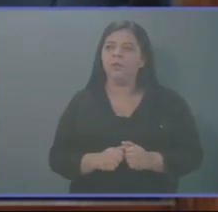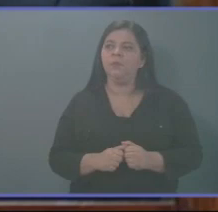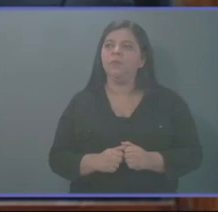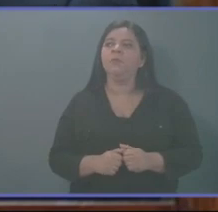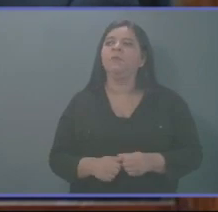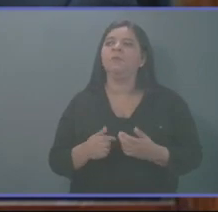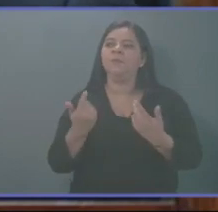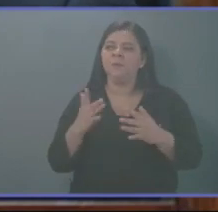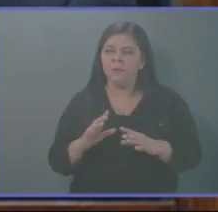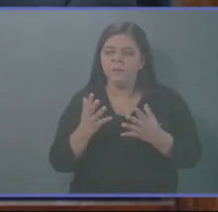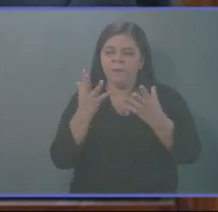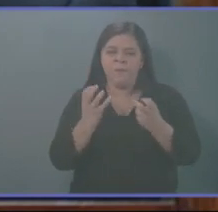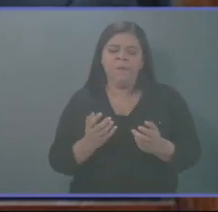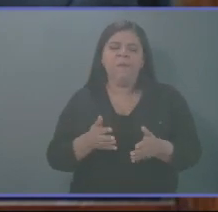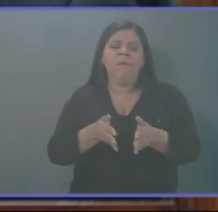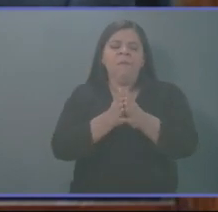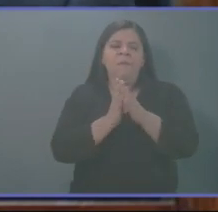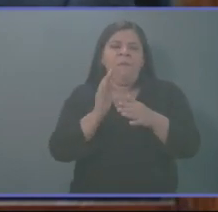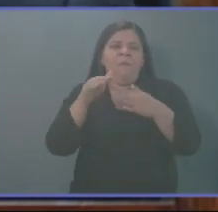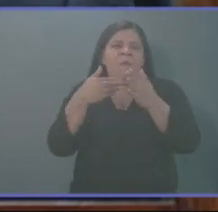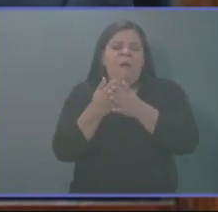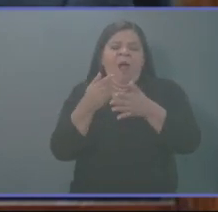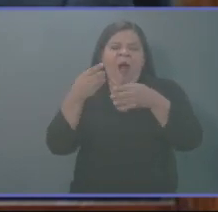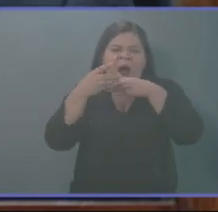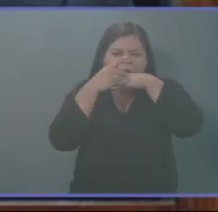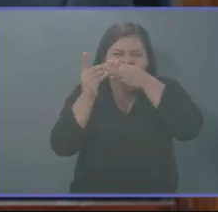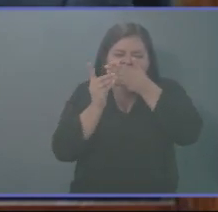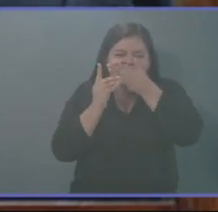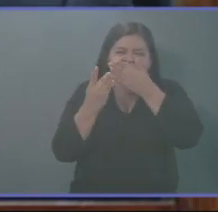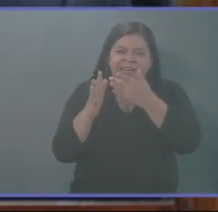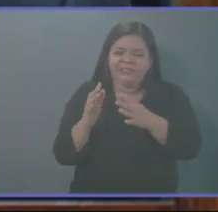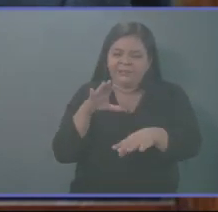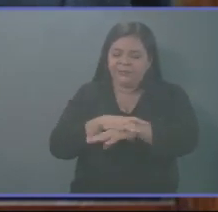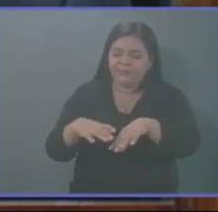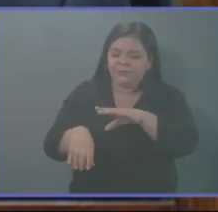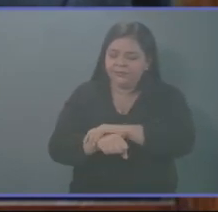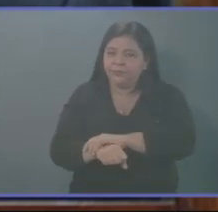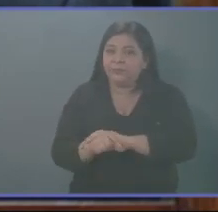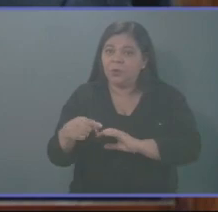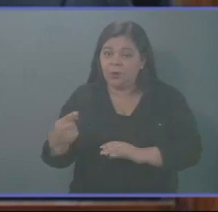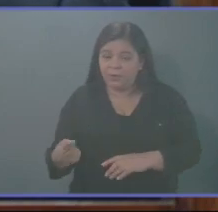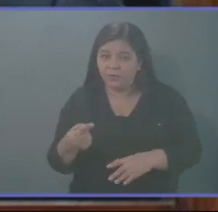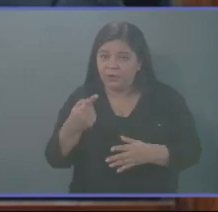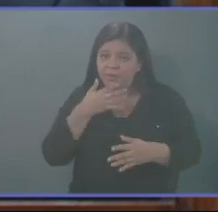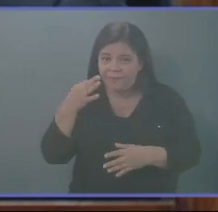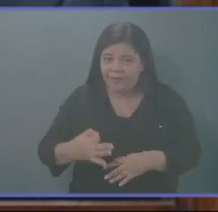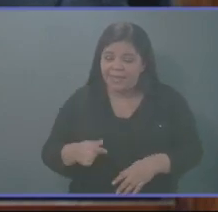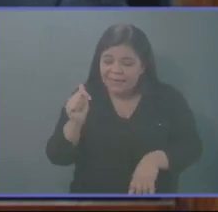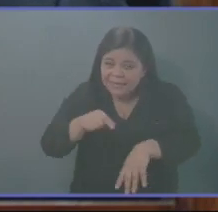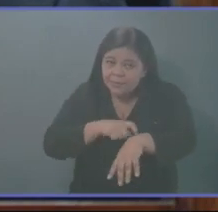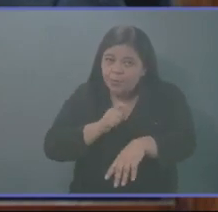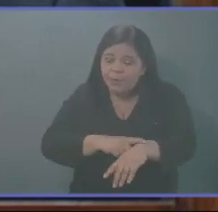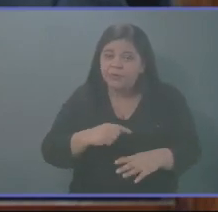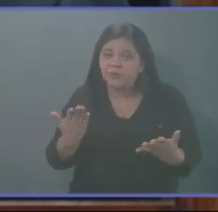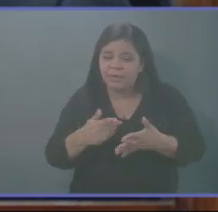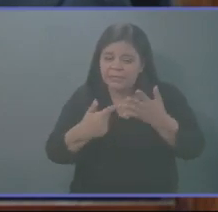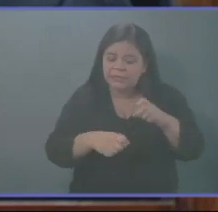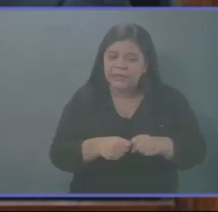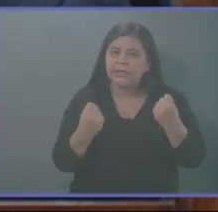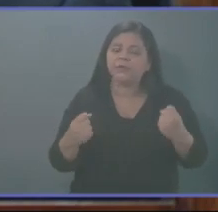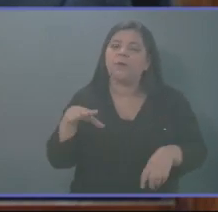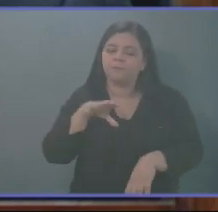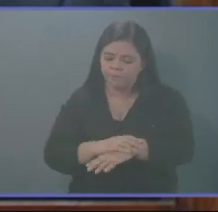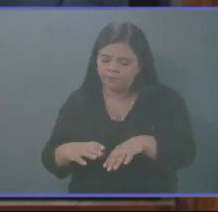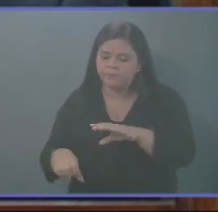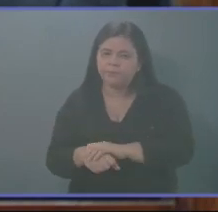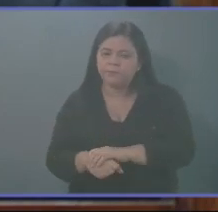es la que impide que los parlamentarios sean detenidos, salvo en caso de flagrante delito, y que no sean procesados, salvo la